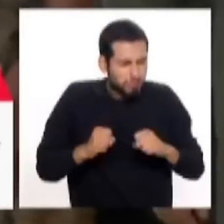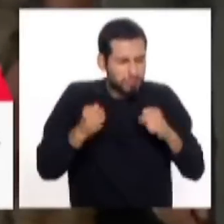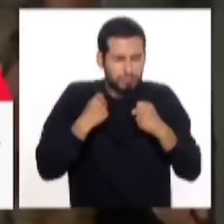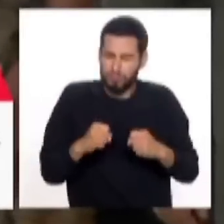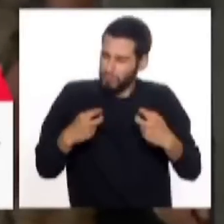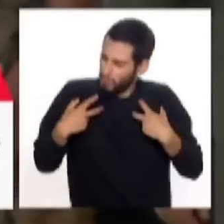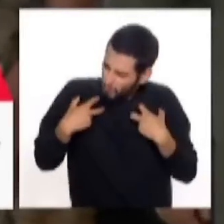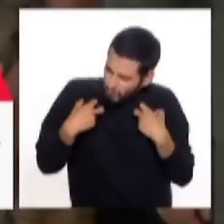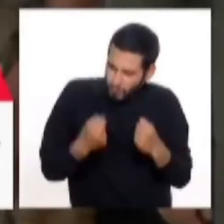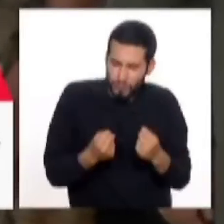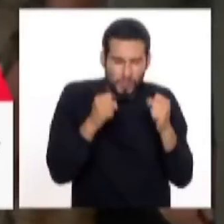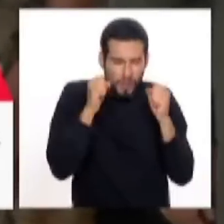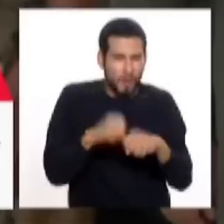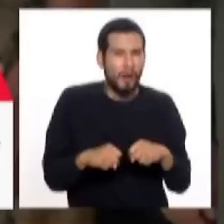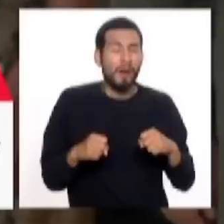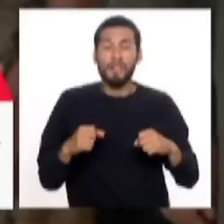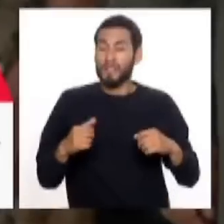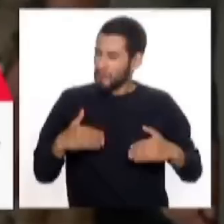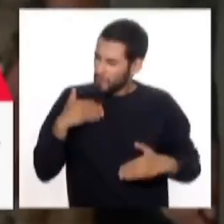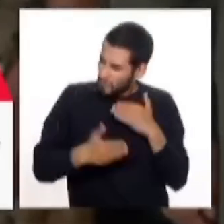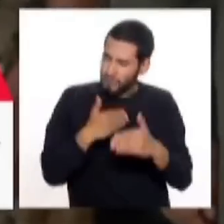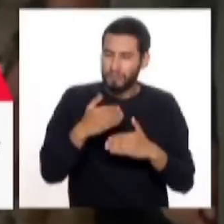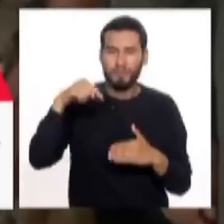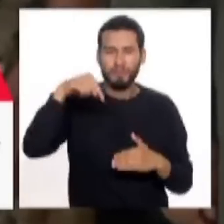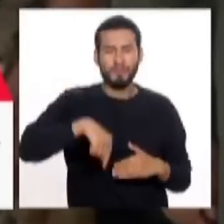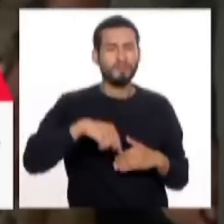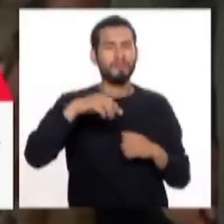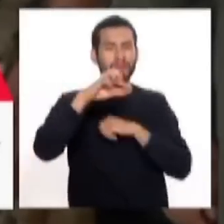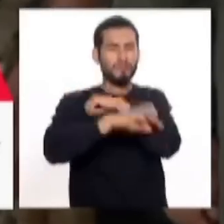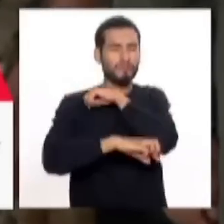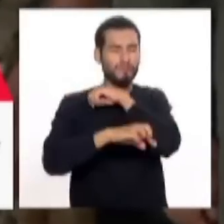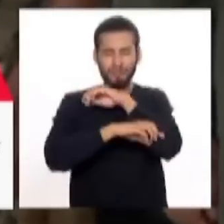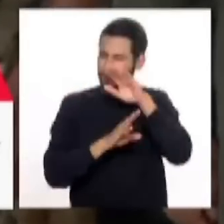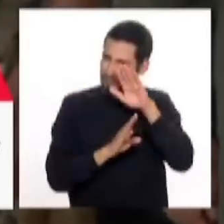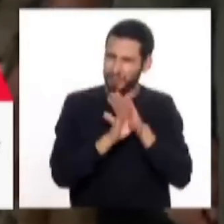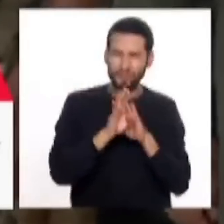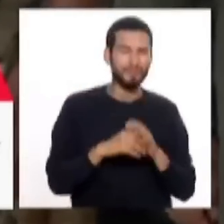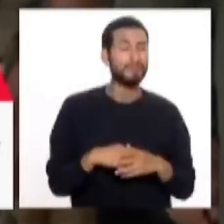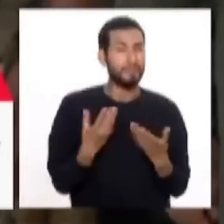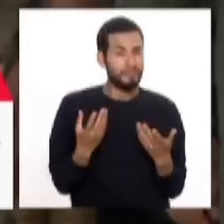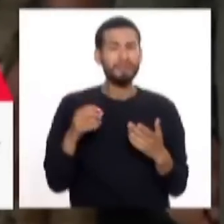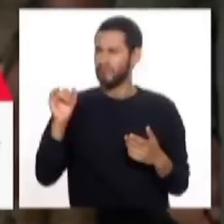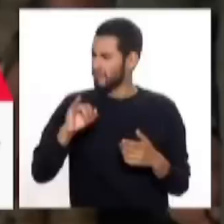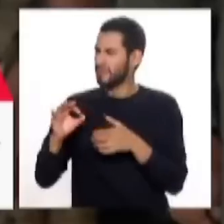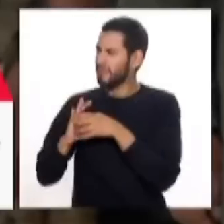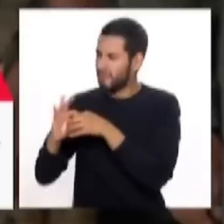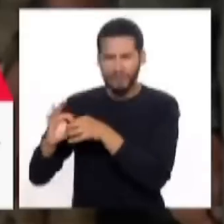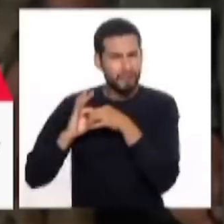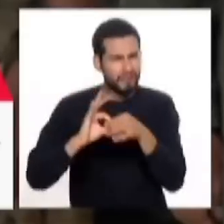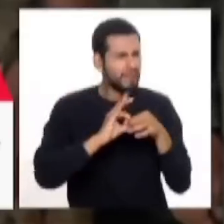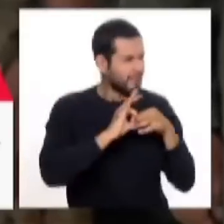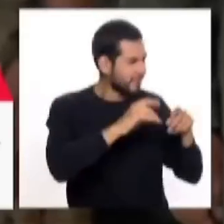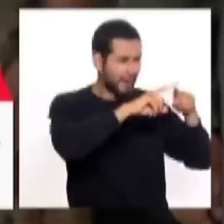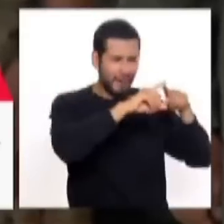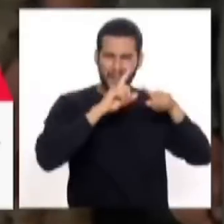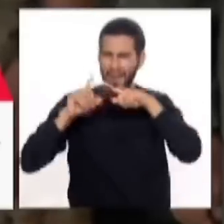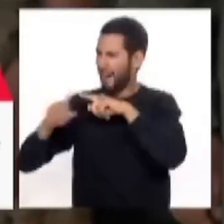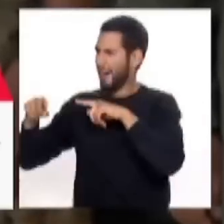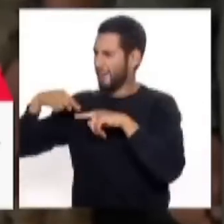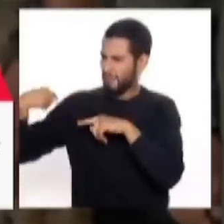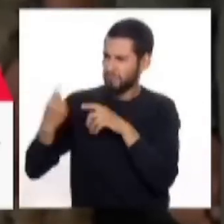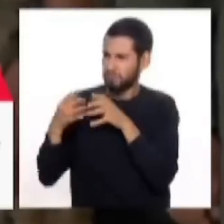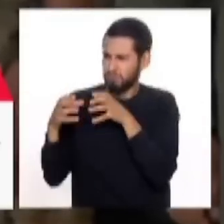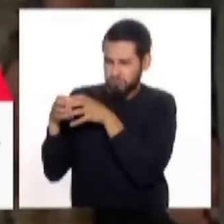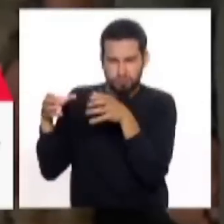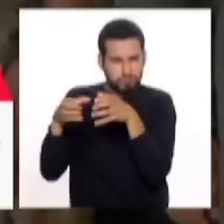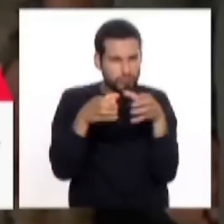coraje para sacar adelante a nuestro país. De la mano, claro que sí, de nuestras instituciones, de